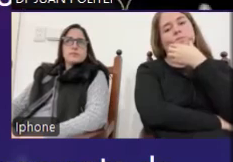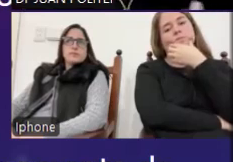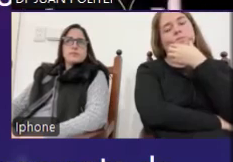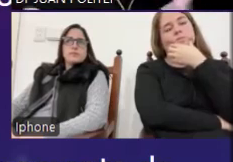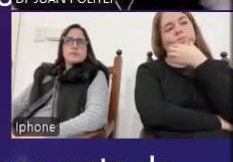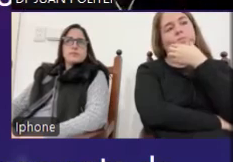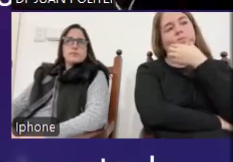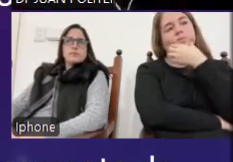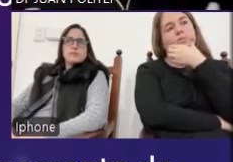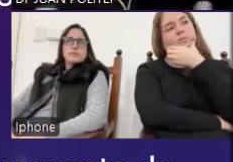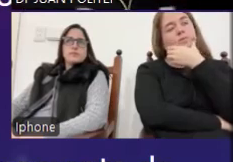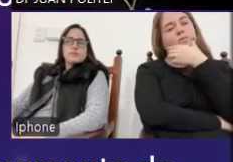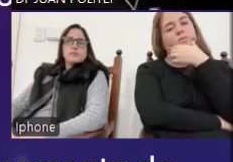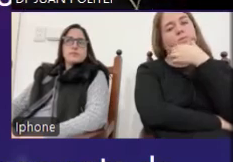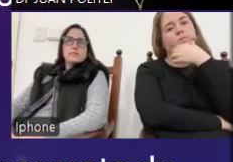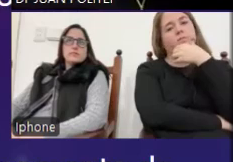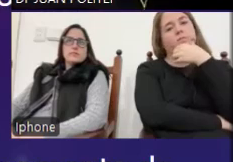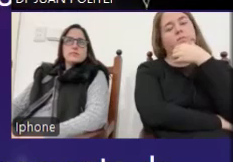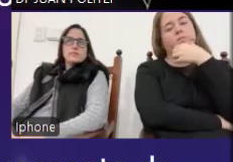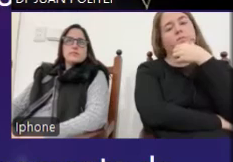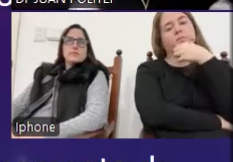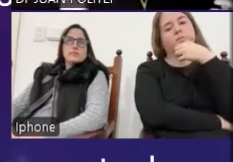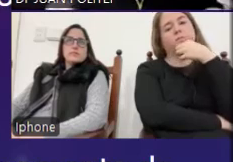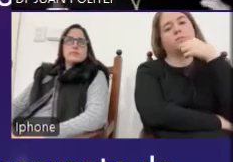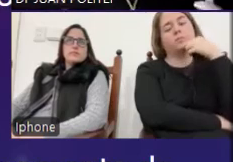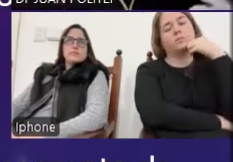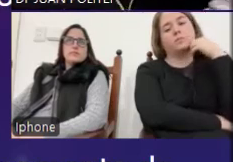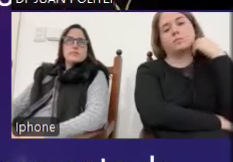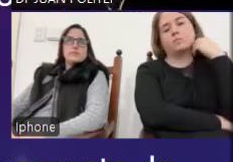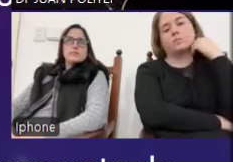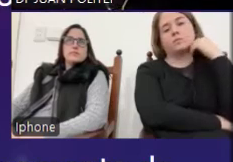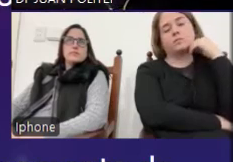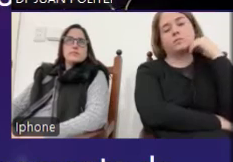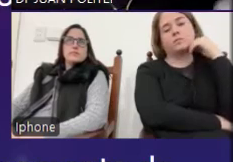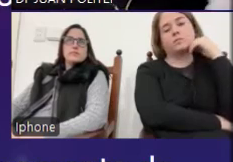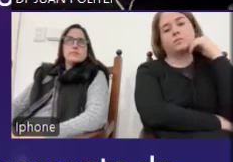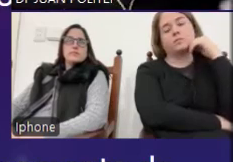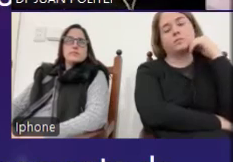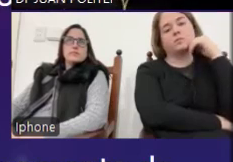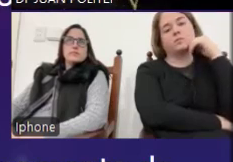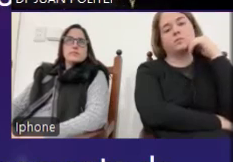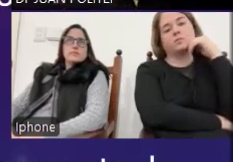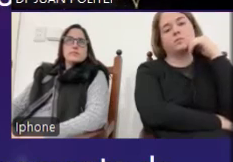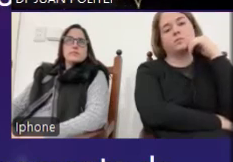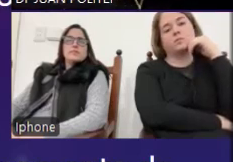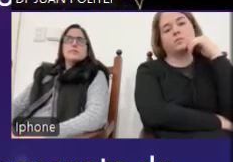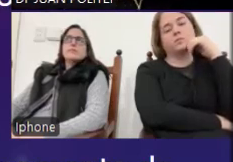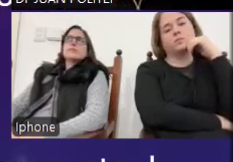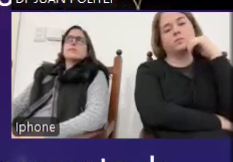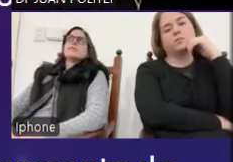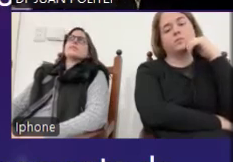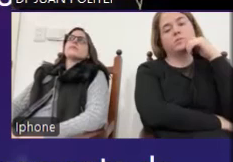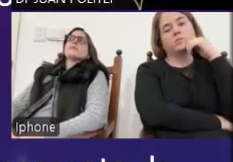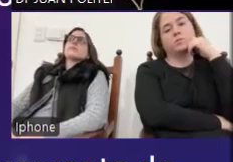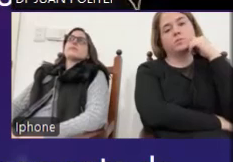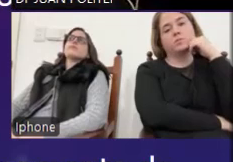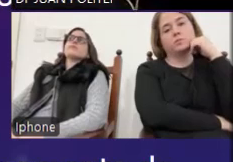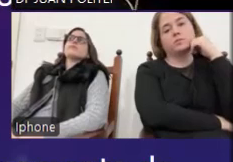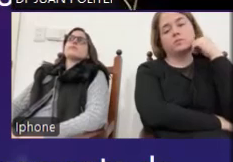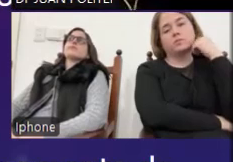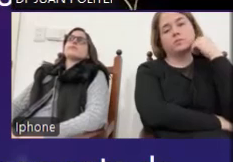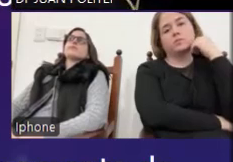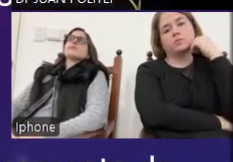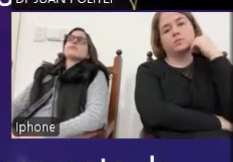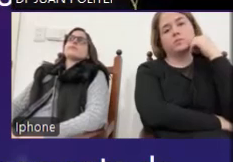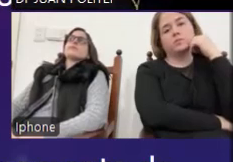explicar, bien. pero Ah, eso es fundamental para la gente. si tengo a alguien en el sur de Santa Cruz o en Ushuaia, no lo